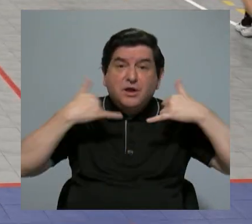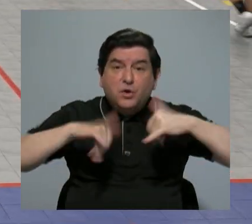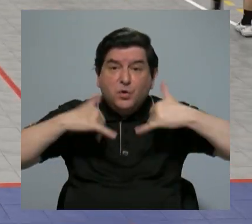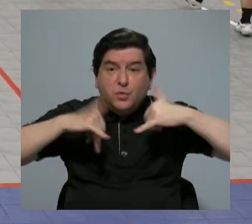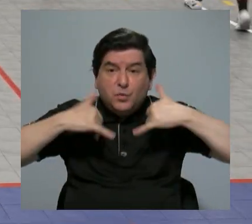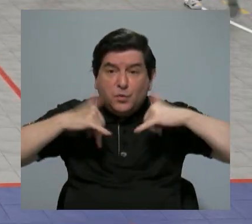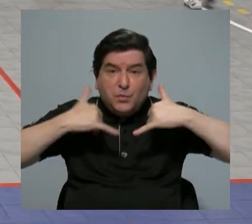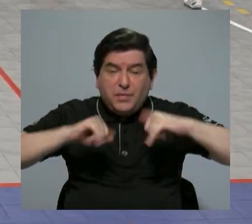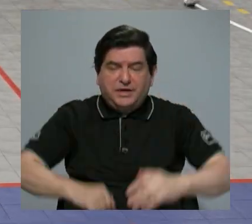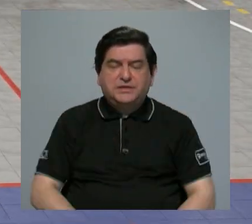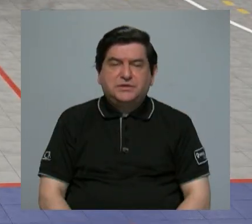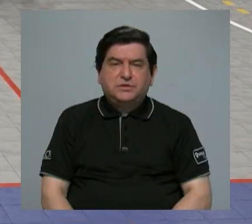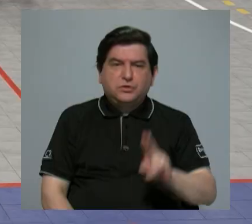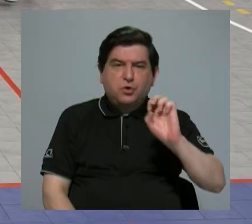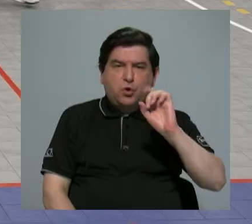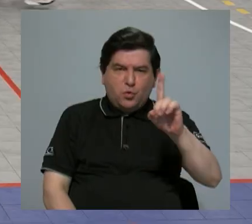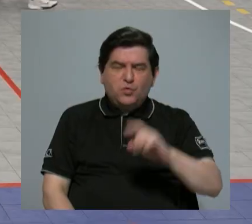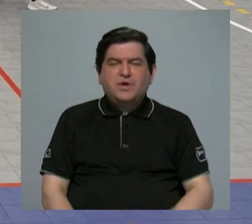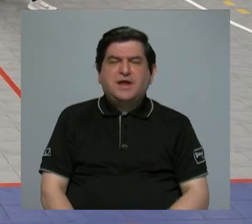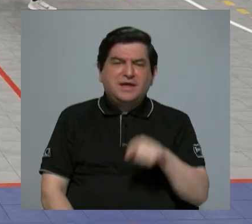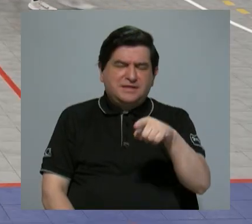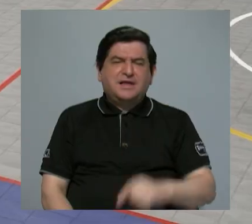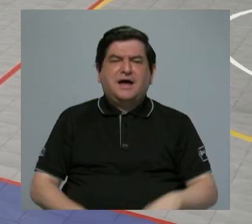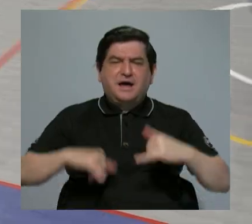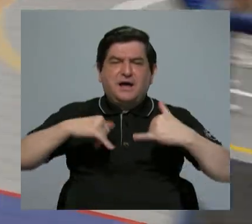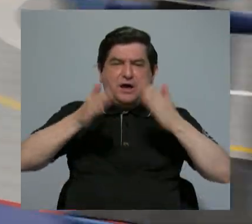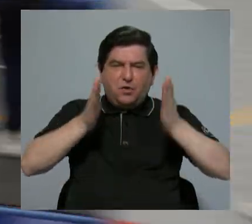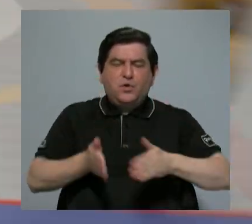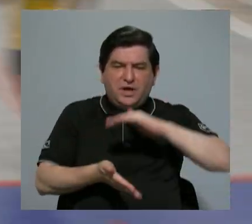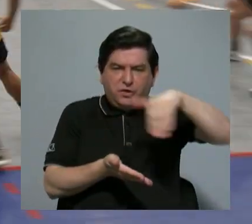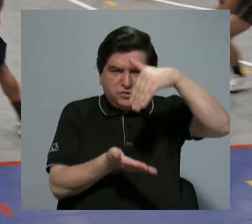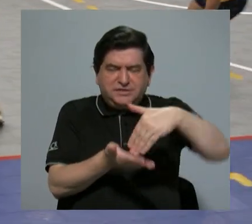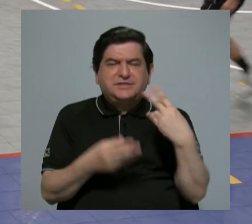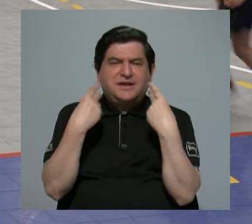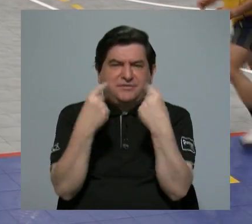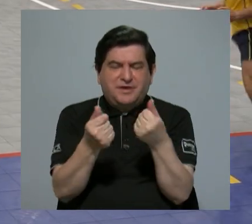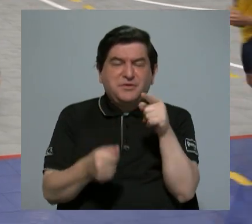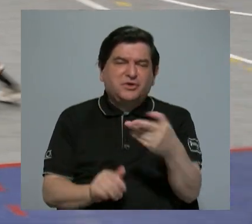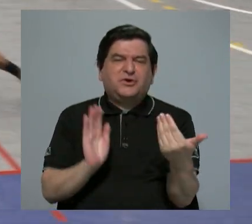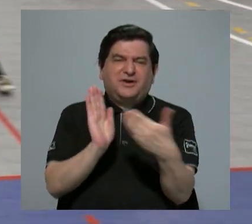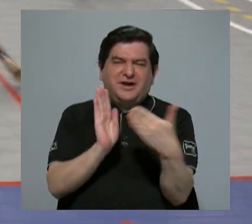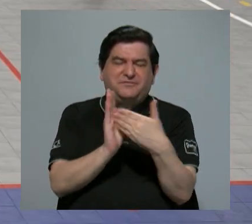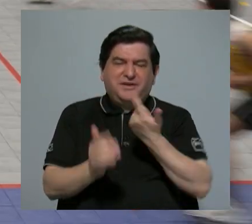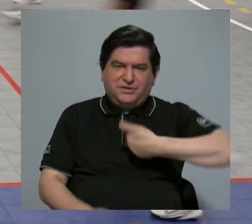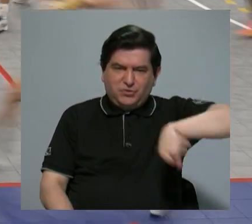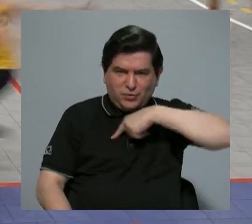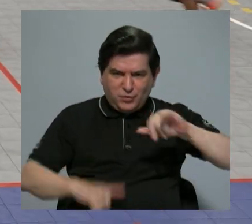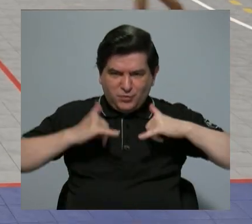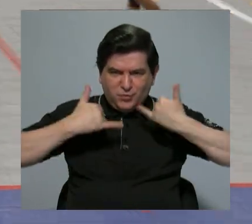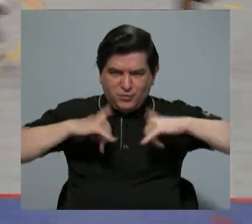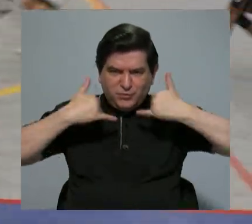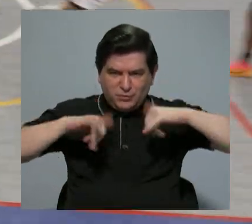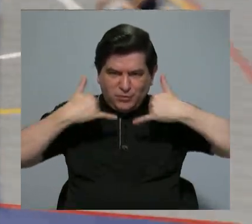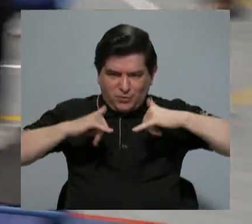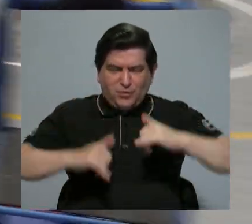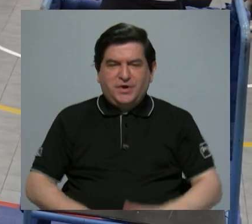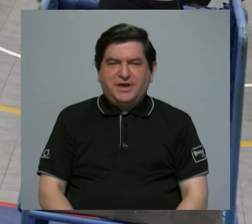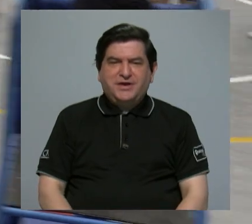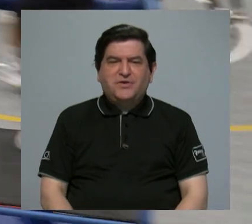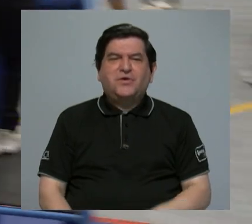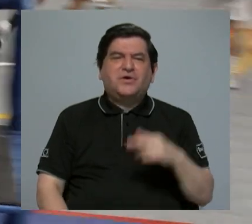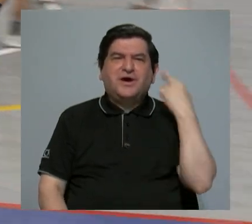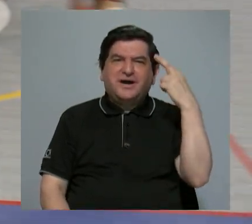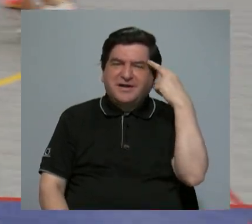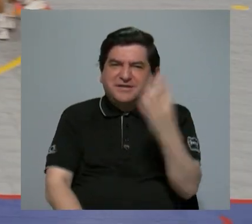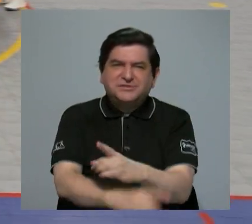juego. La UNED tiene centrales muy rápidos y eso perjudicó un poco el juego de nosotros